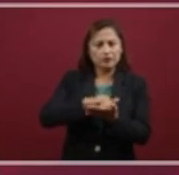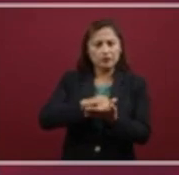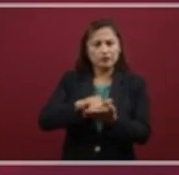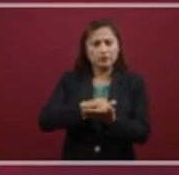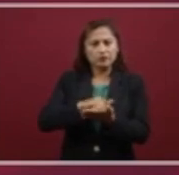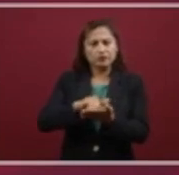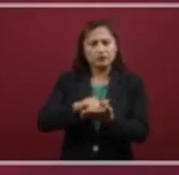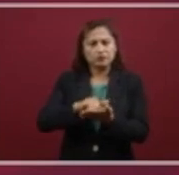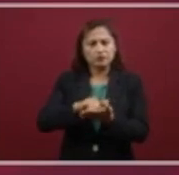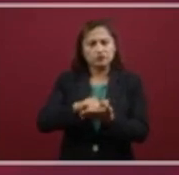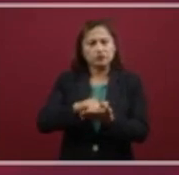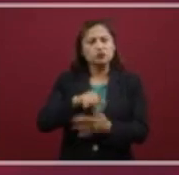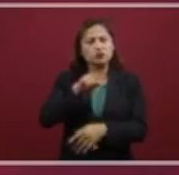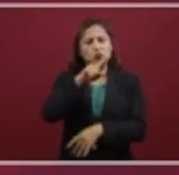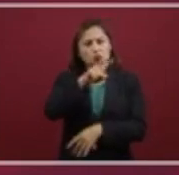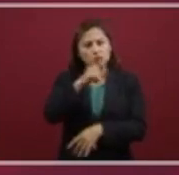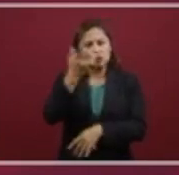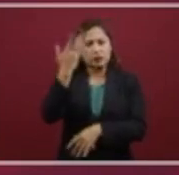se ha hecho rico